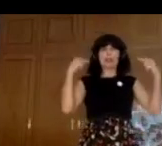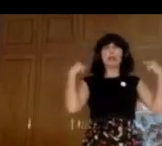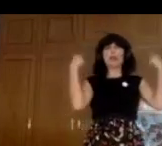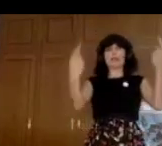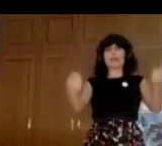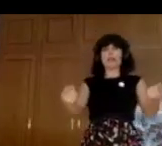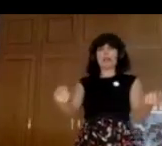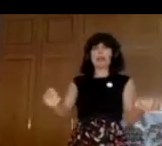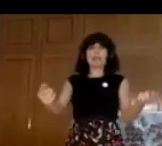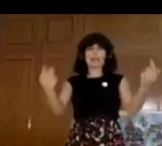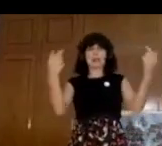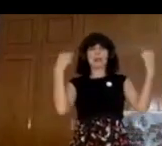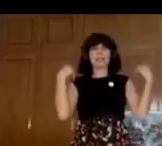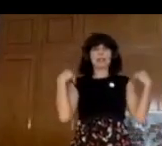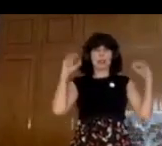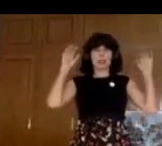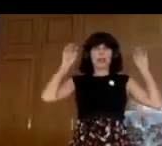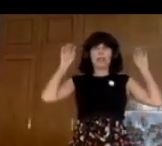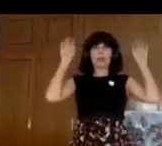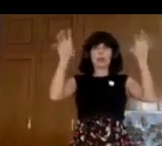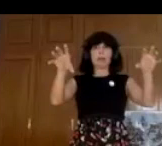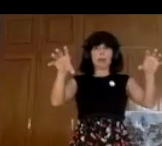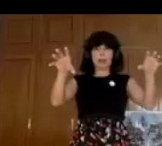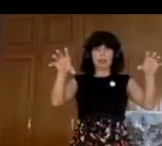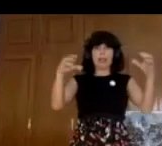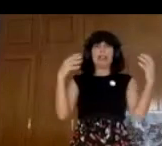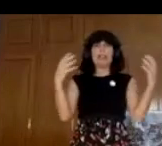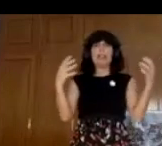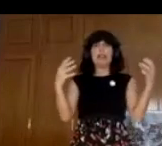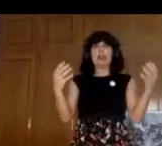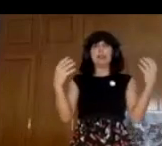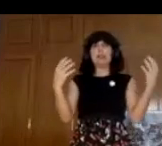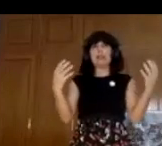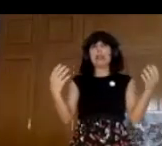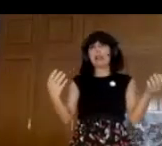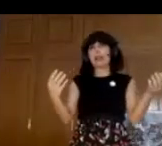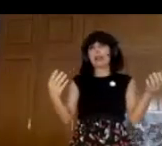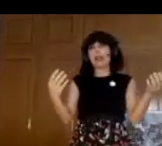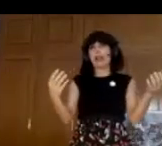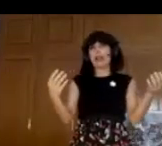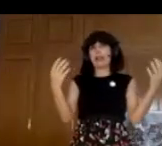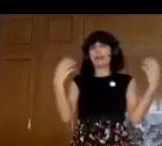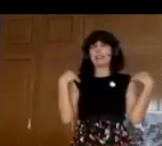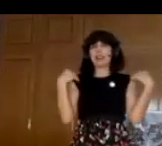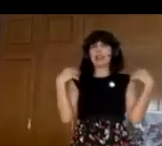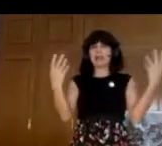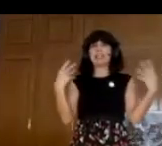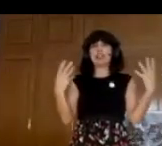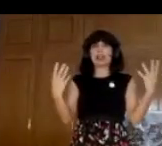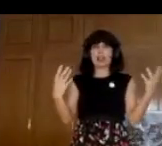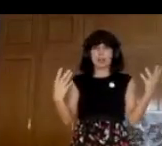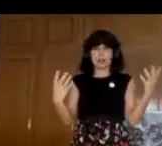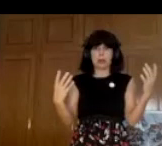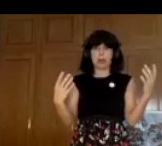comunicación unidireccional, es decir, un emisor y un receptor, y convierten al emisor en